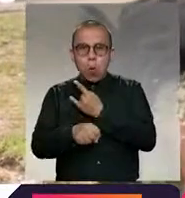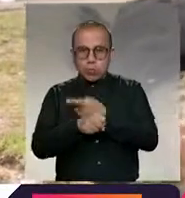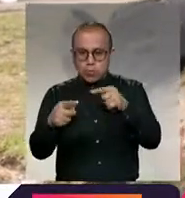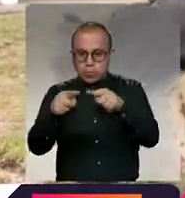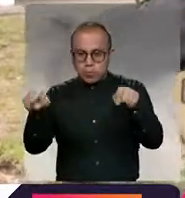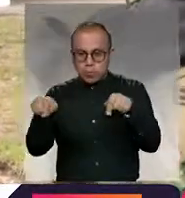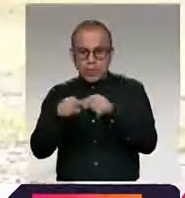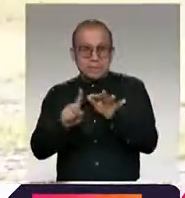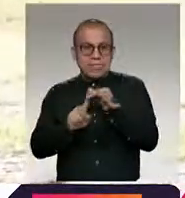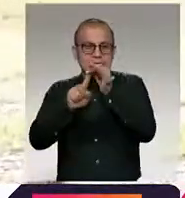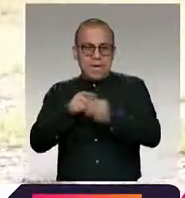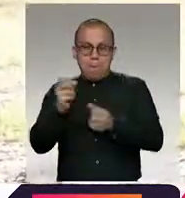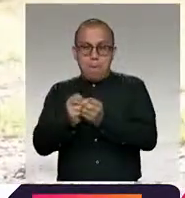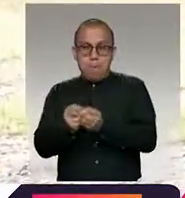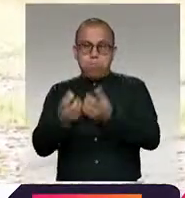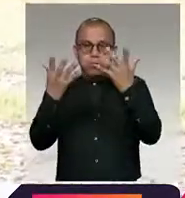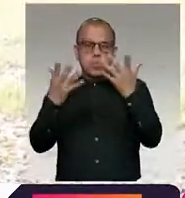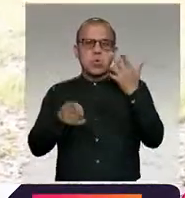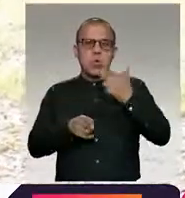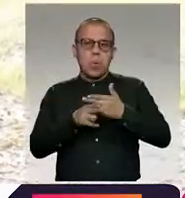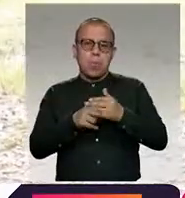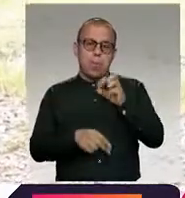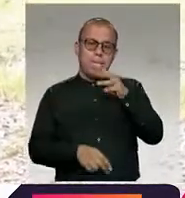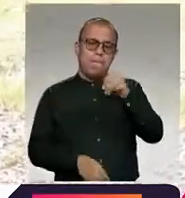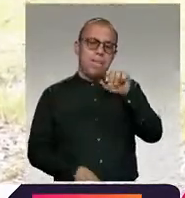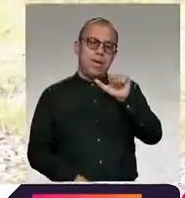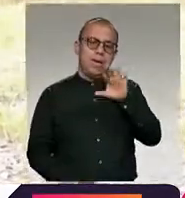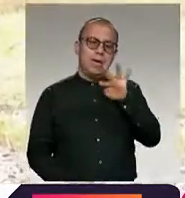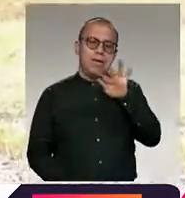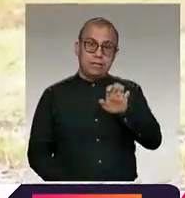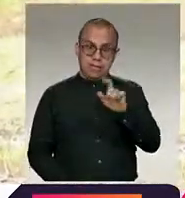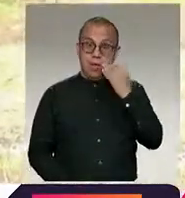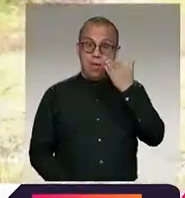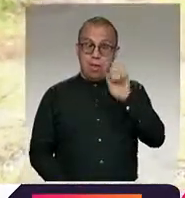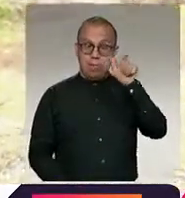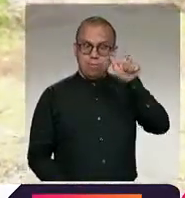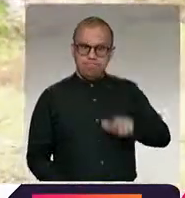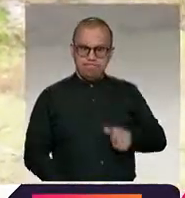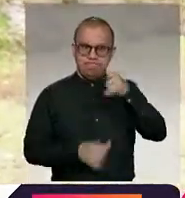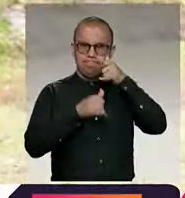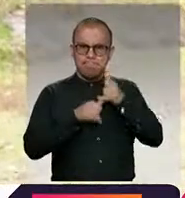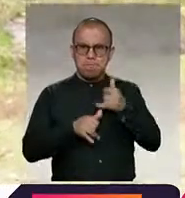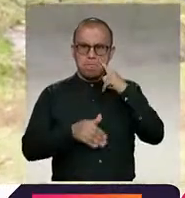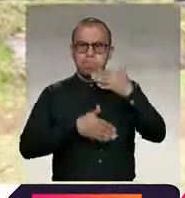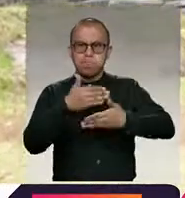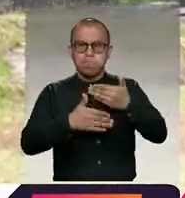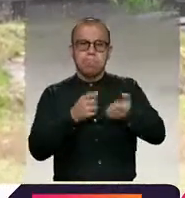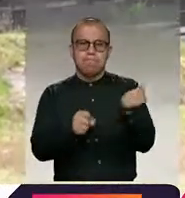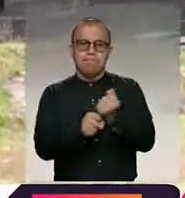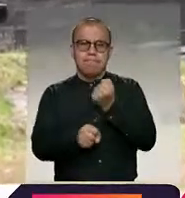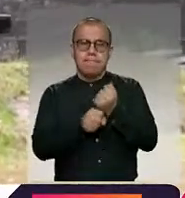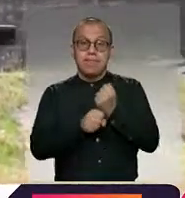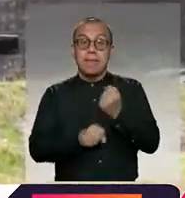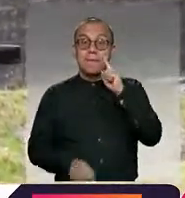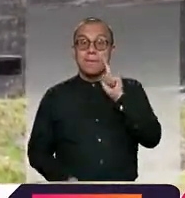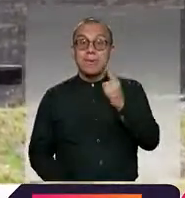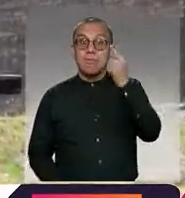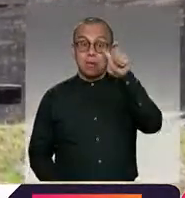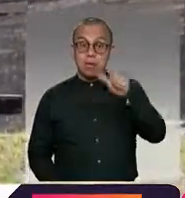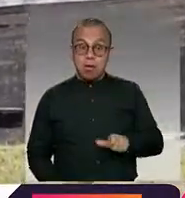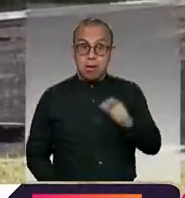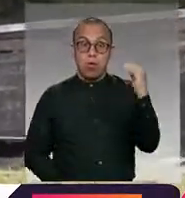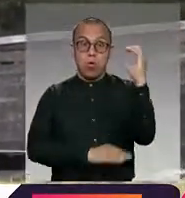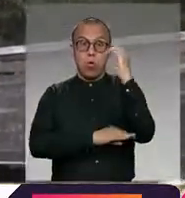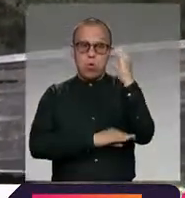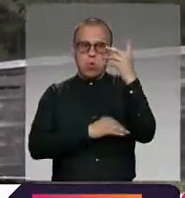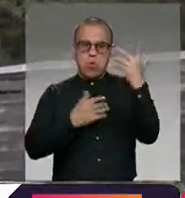del Ejército Nacional, conocido como MARTE. Esta ingeniera militar se ha destacado por su trabajo y por ser la primera oficial en Colombia